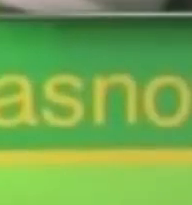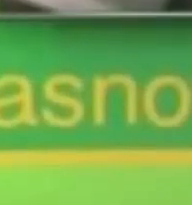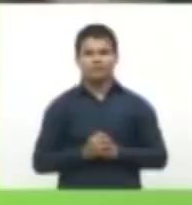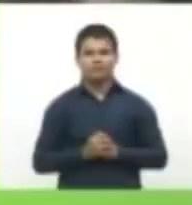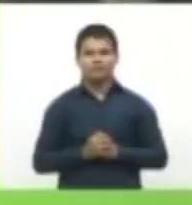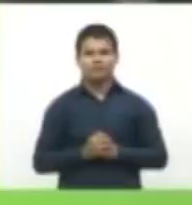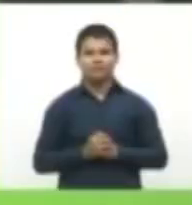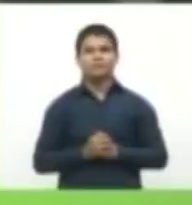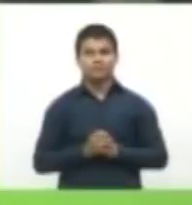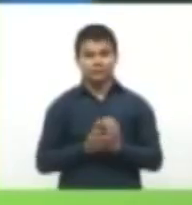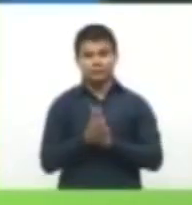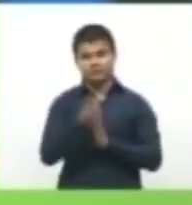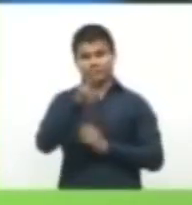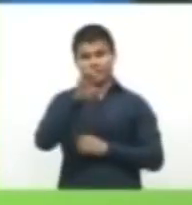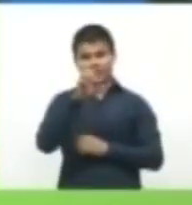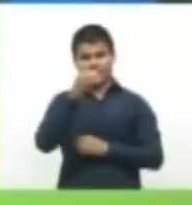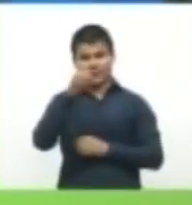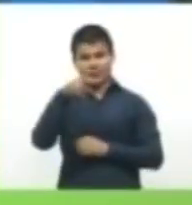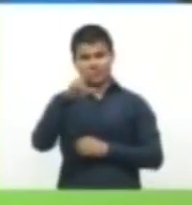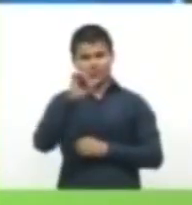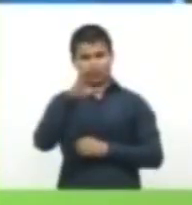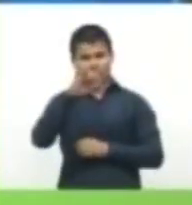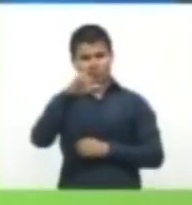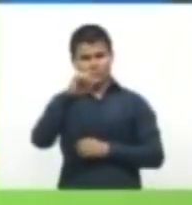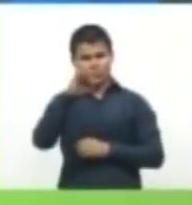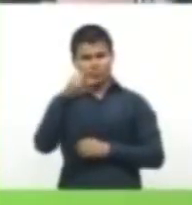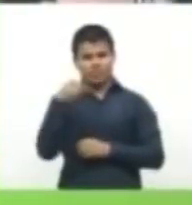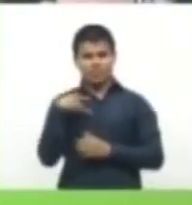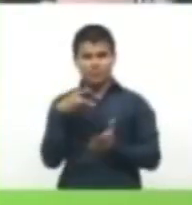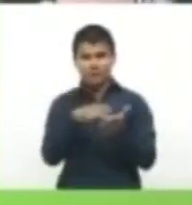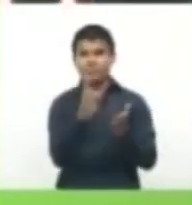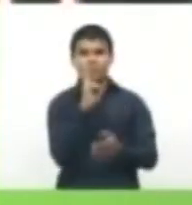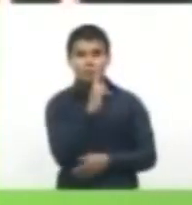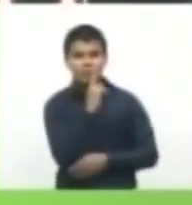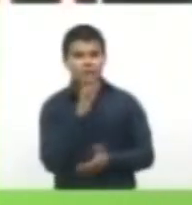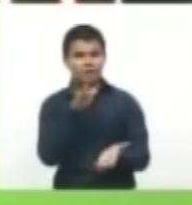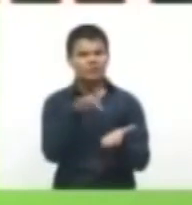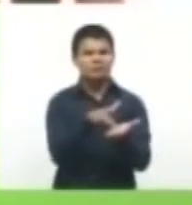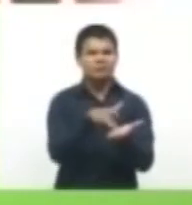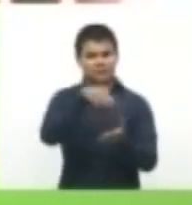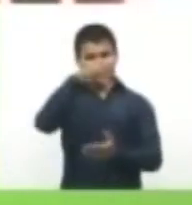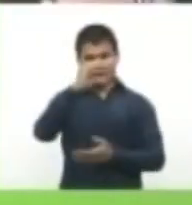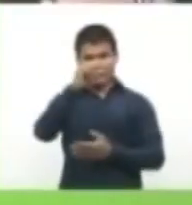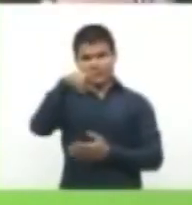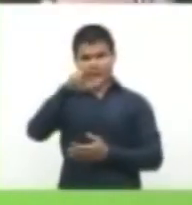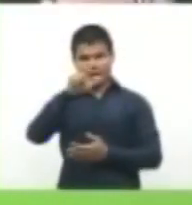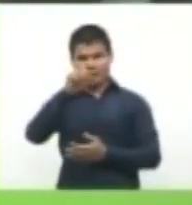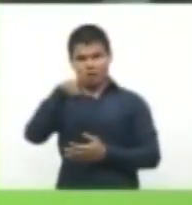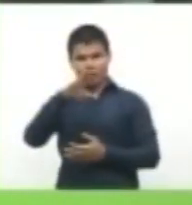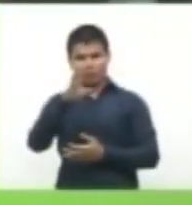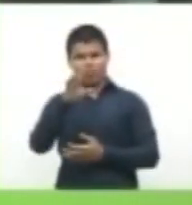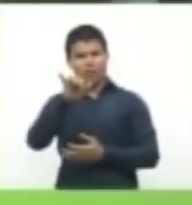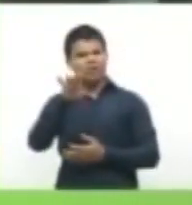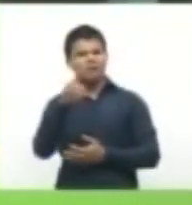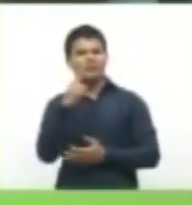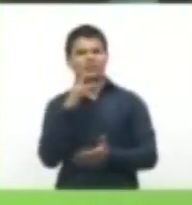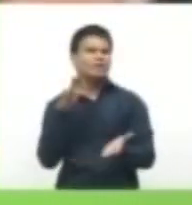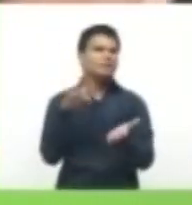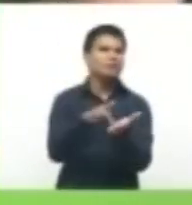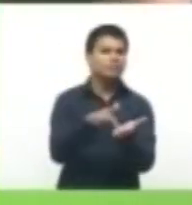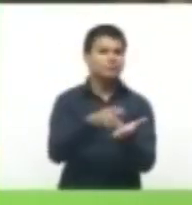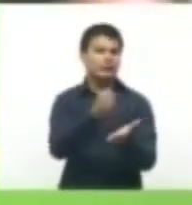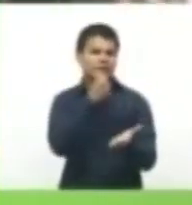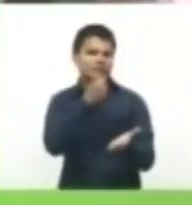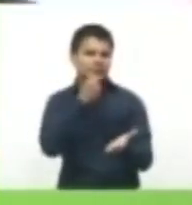En el Rancho Currambero, Patrimonio Cultural, Calliope tendrá su primer concierto en compañía de José Martelo, quien